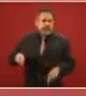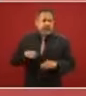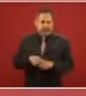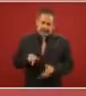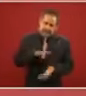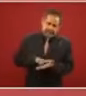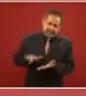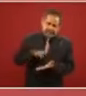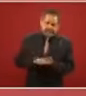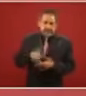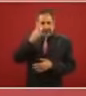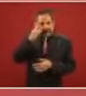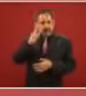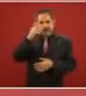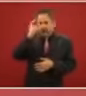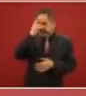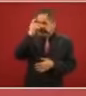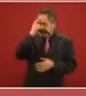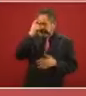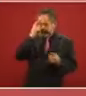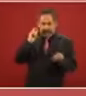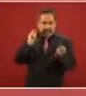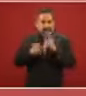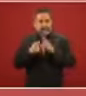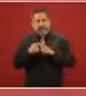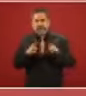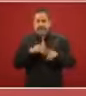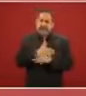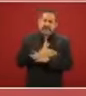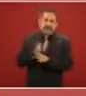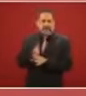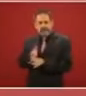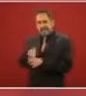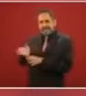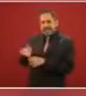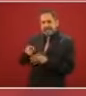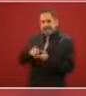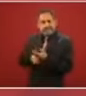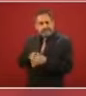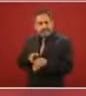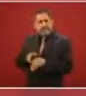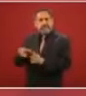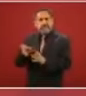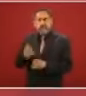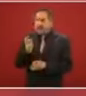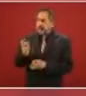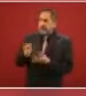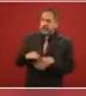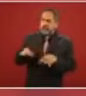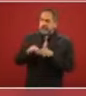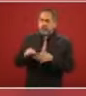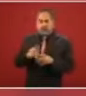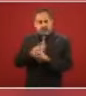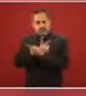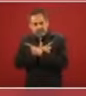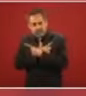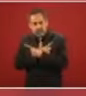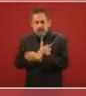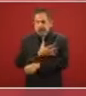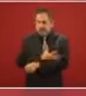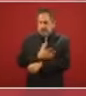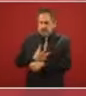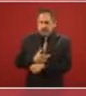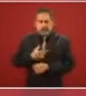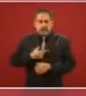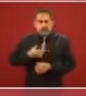impulsando una nueva corriente del pensamiento en donde valga la integridad, la